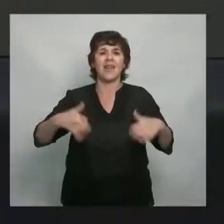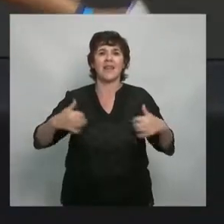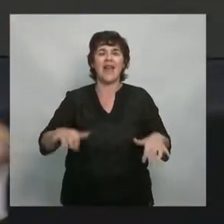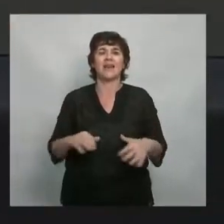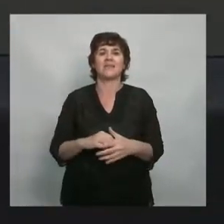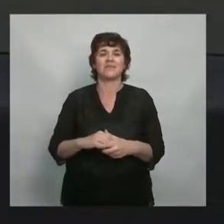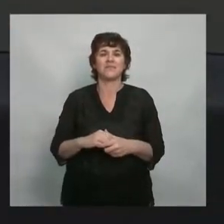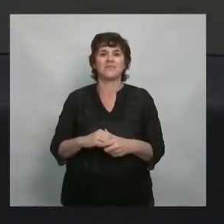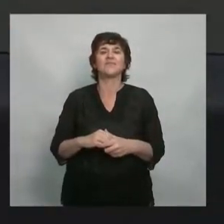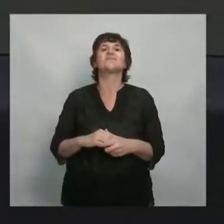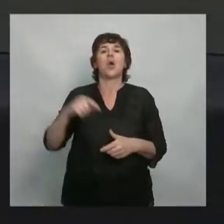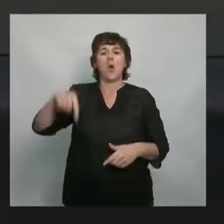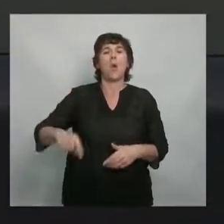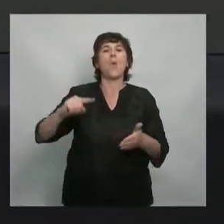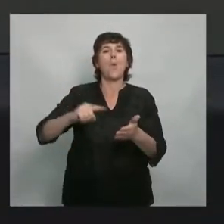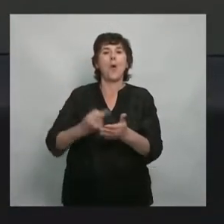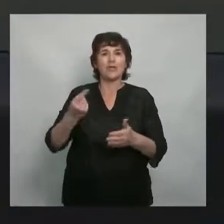Buenos Aires.